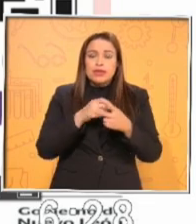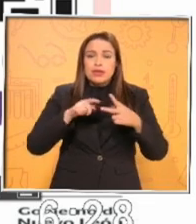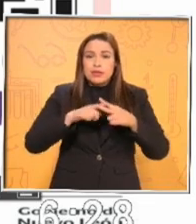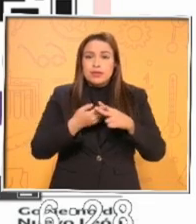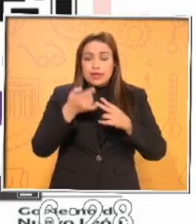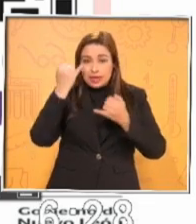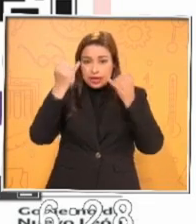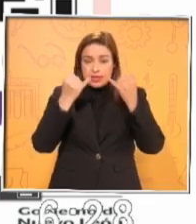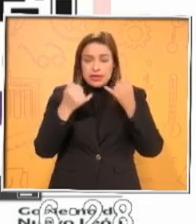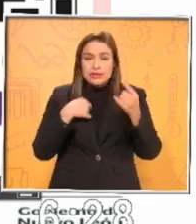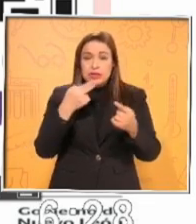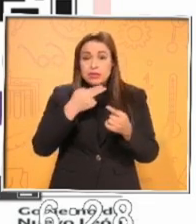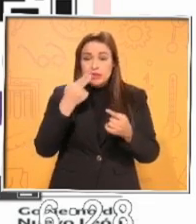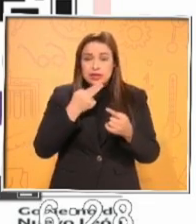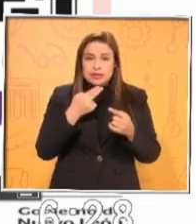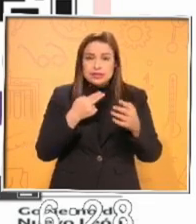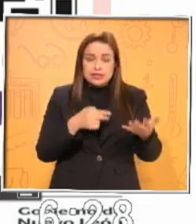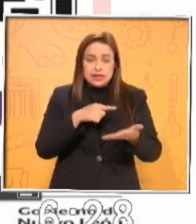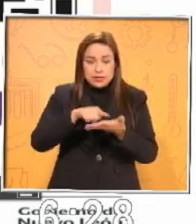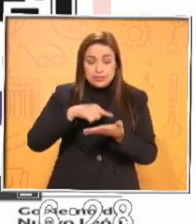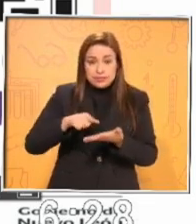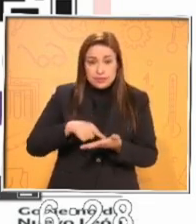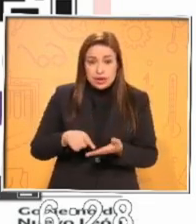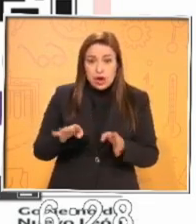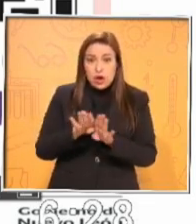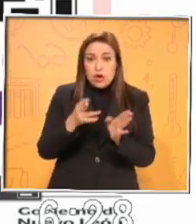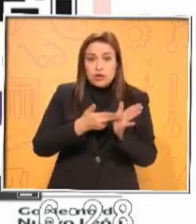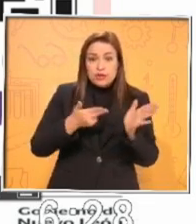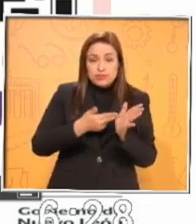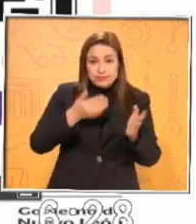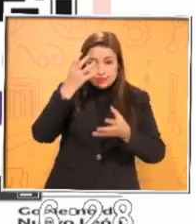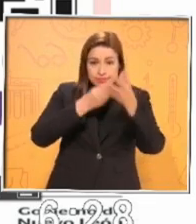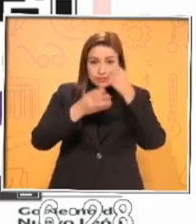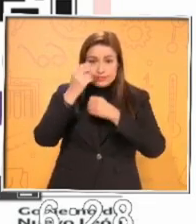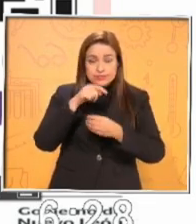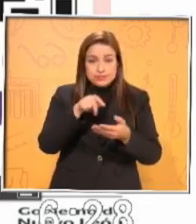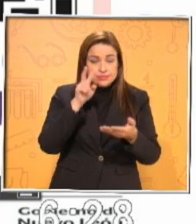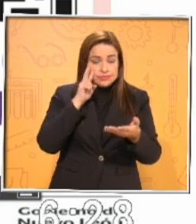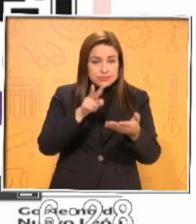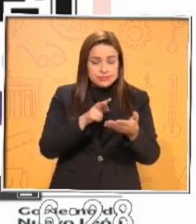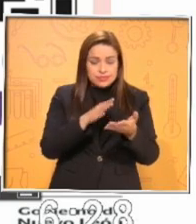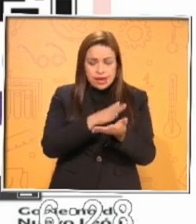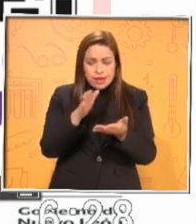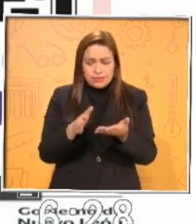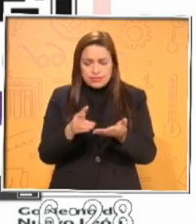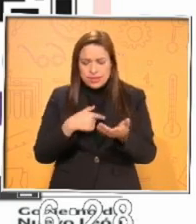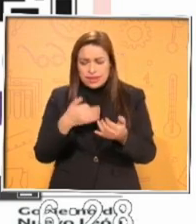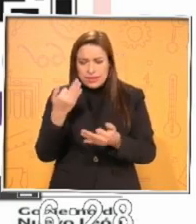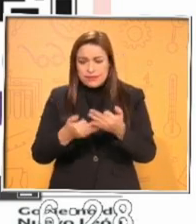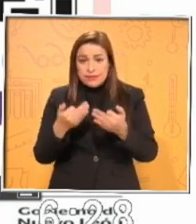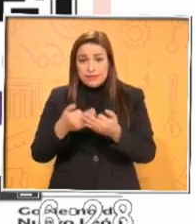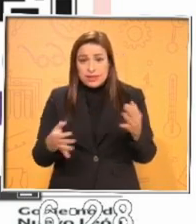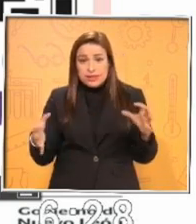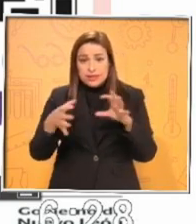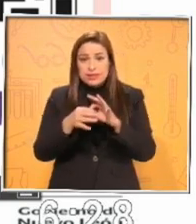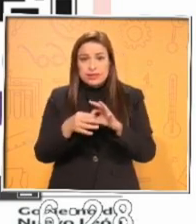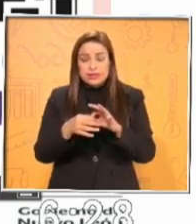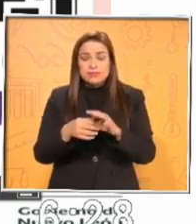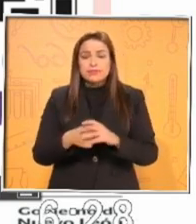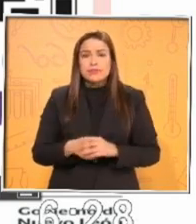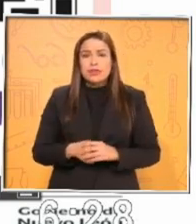que usan el móvil como herramienta para el aprendizaje. Ahí viene el espacio donde nos falta el nexo. Actividades